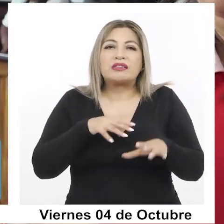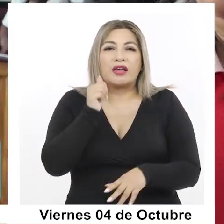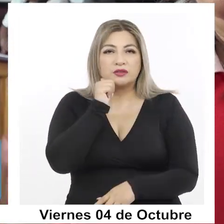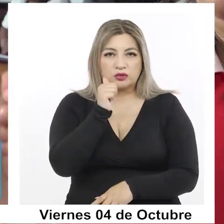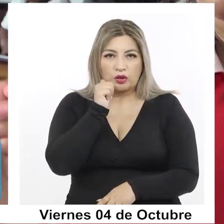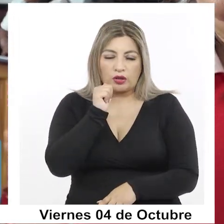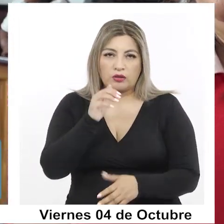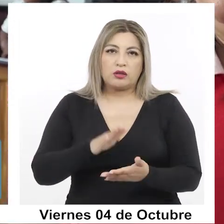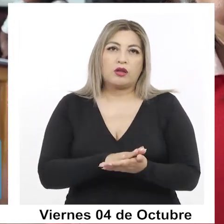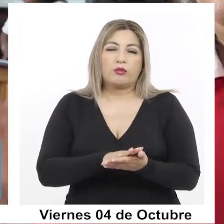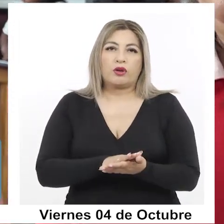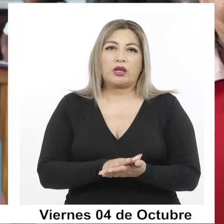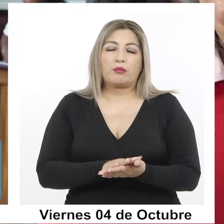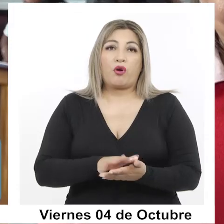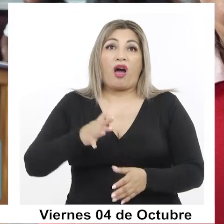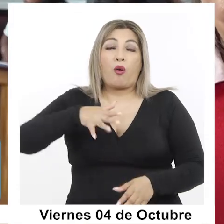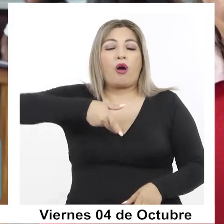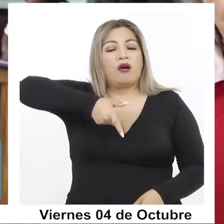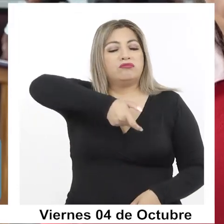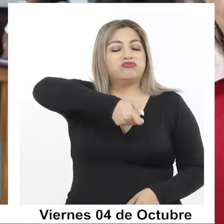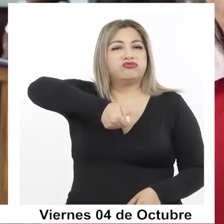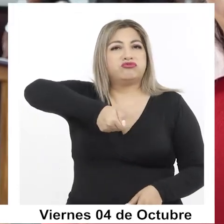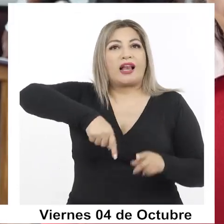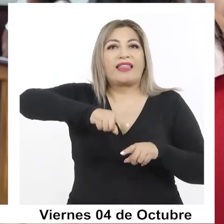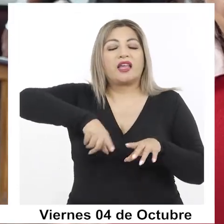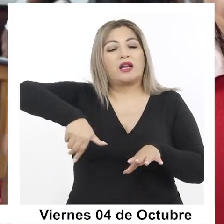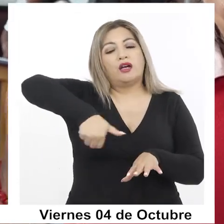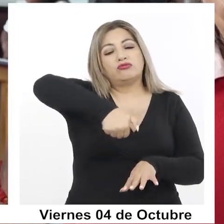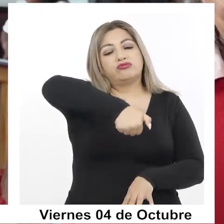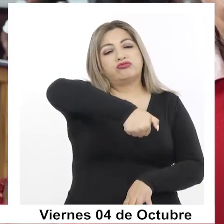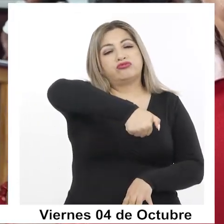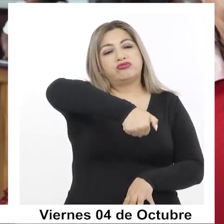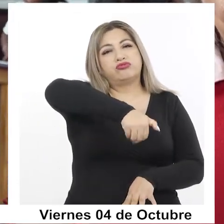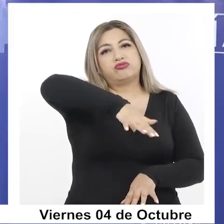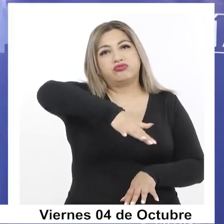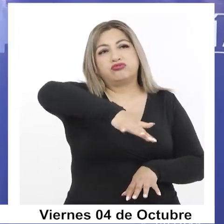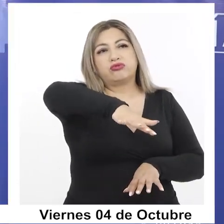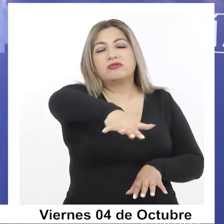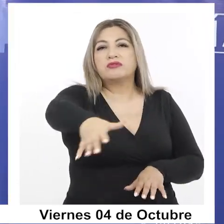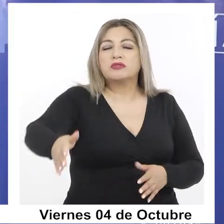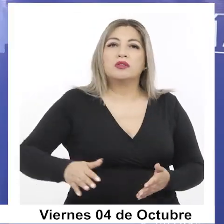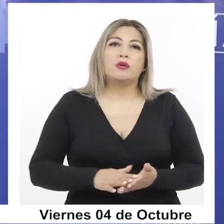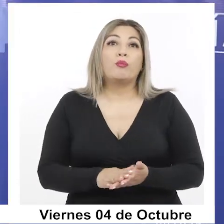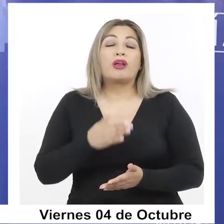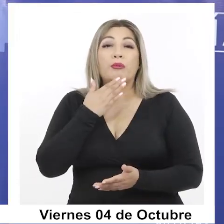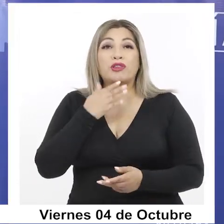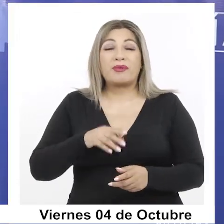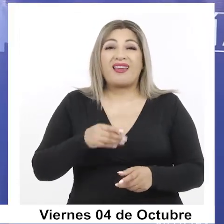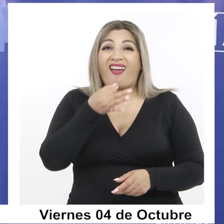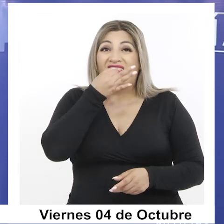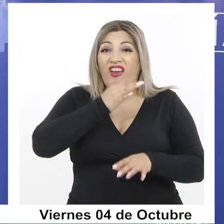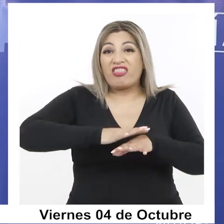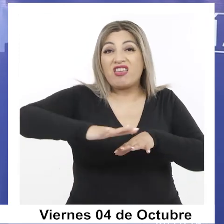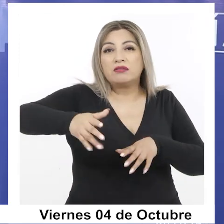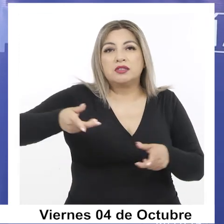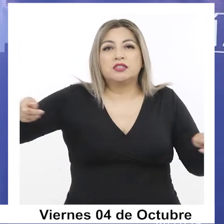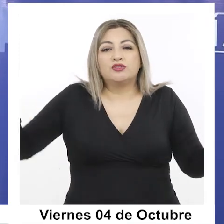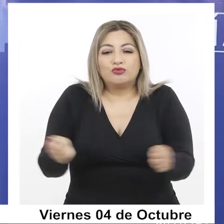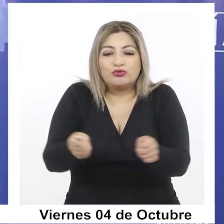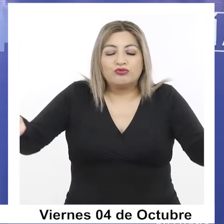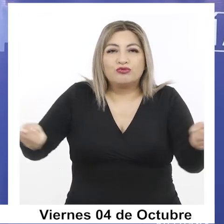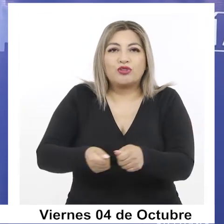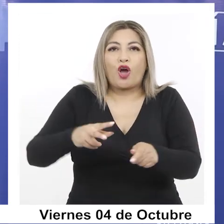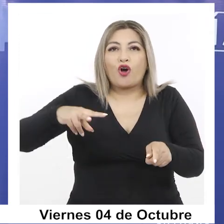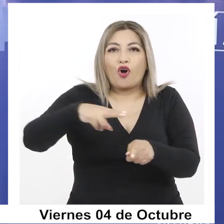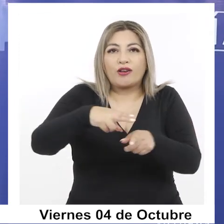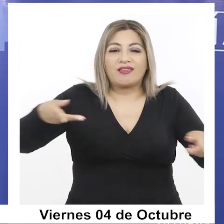diarias, que son el riego, por ejemplo, de las chacras, cuando podan en las chacras también, cuando